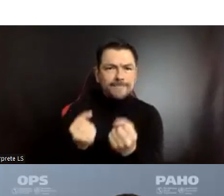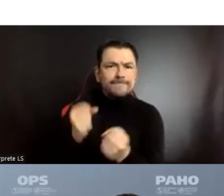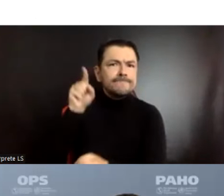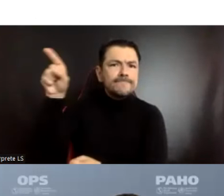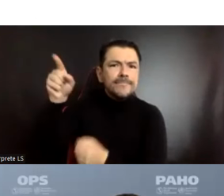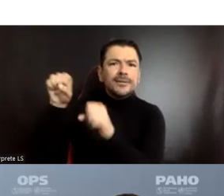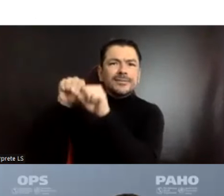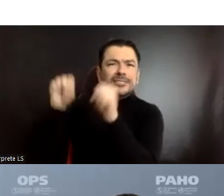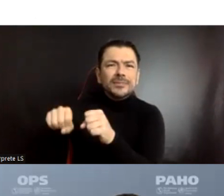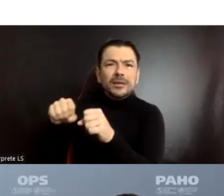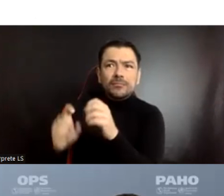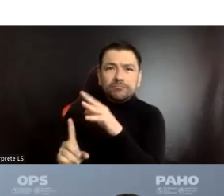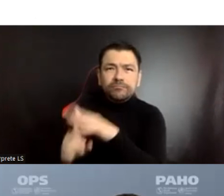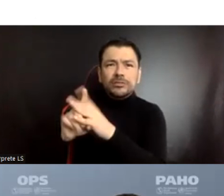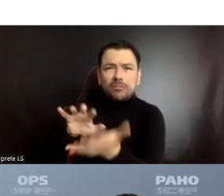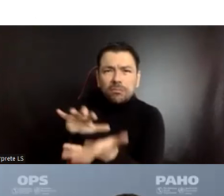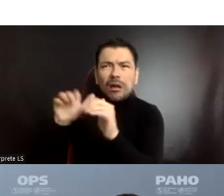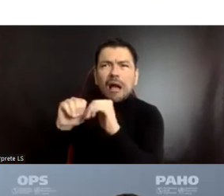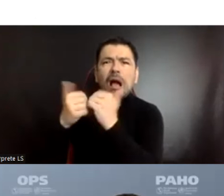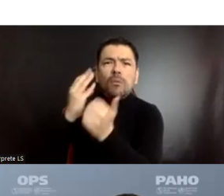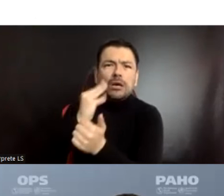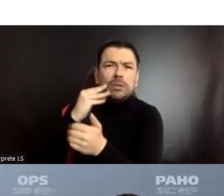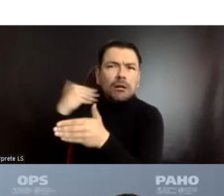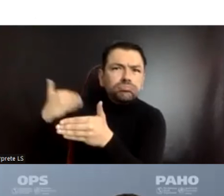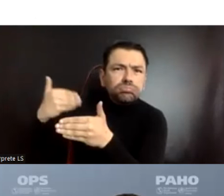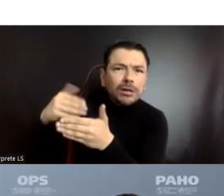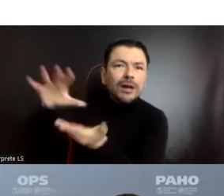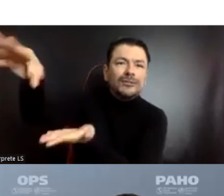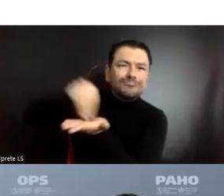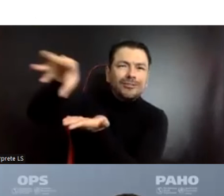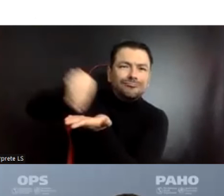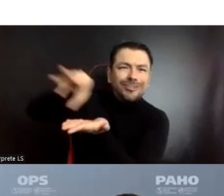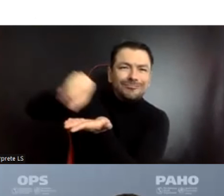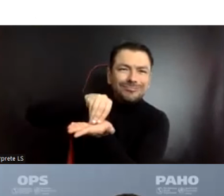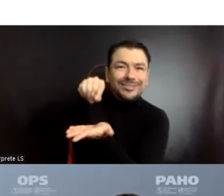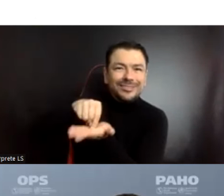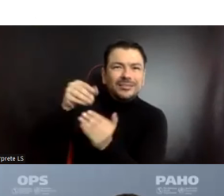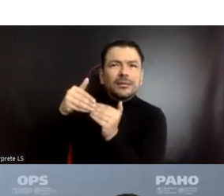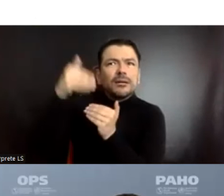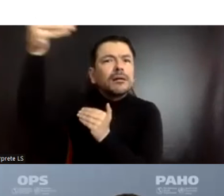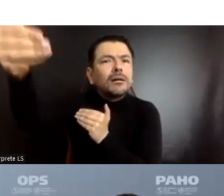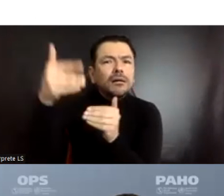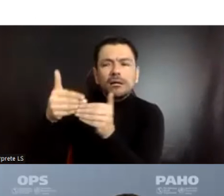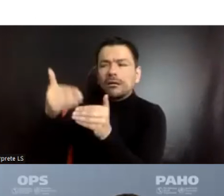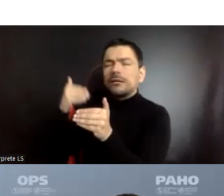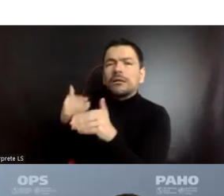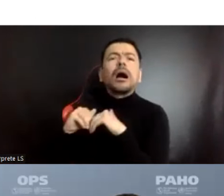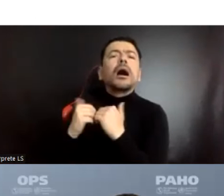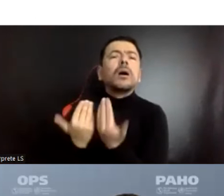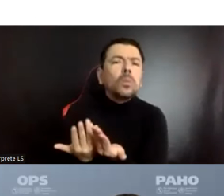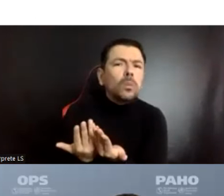a través de la promoción y la diseminación de sistemas que respondan a esto. Eso va más